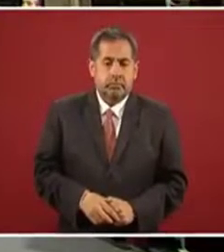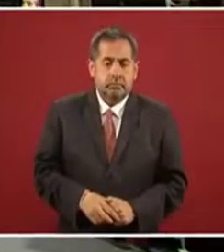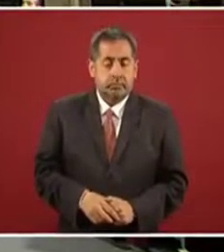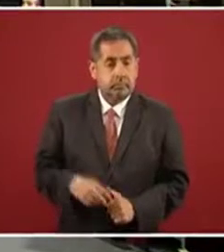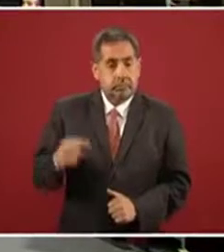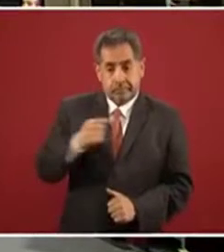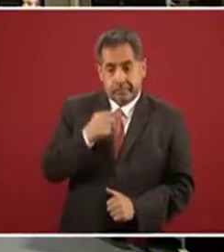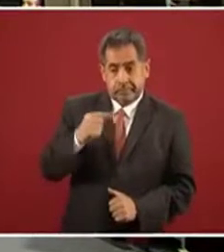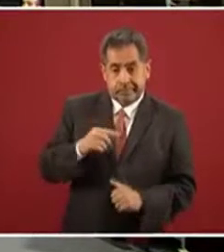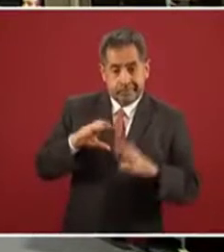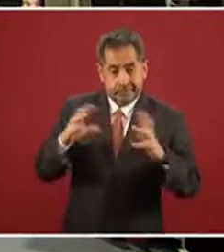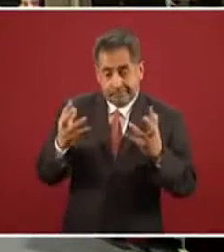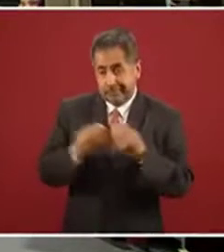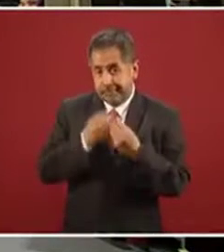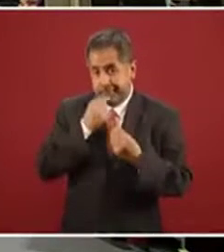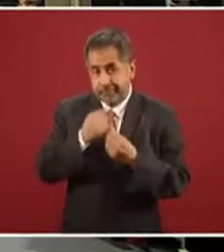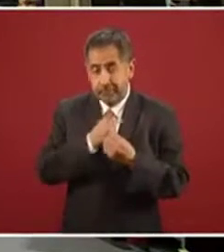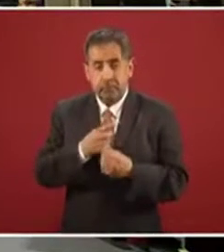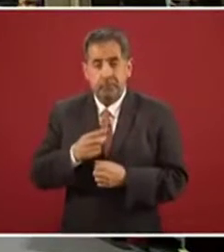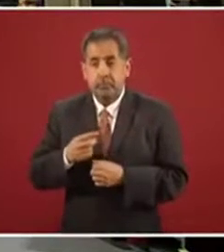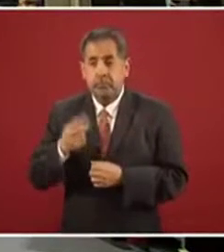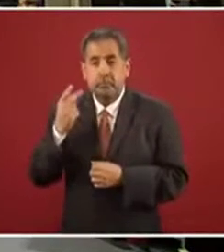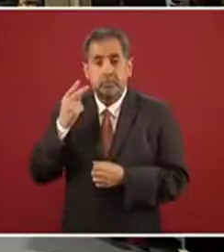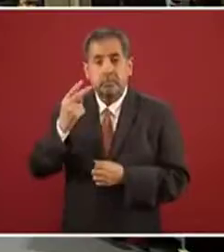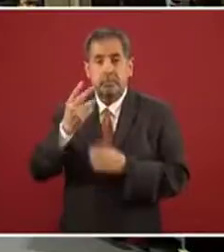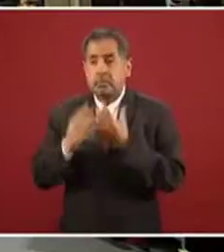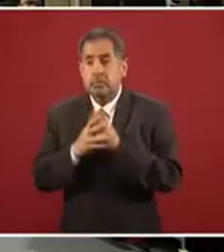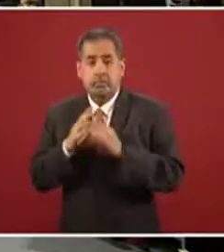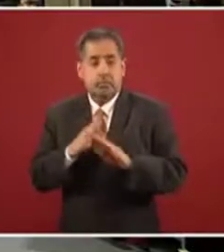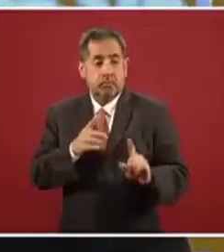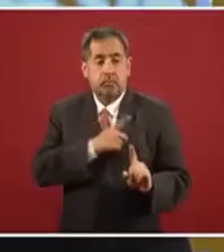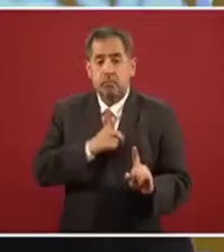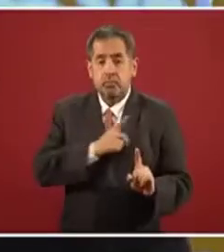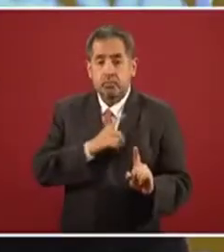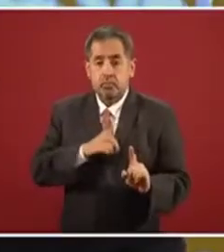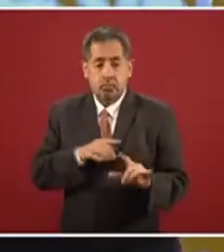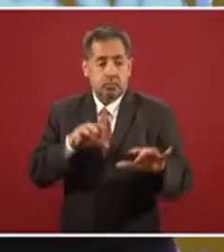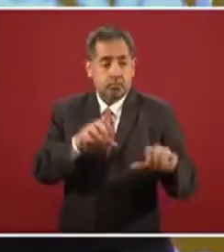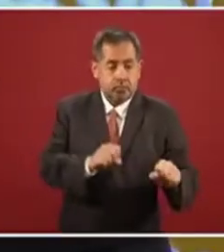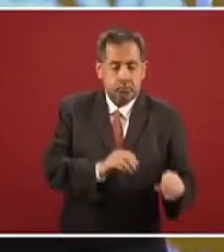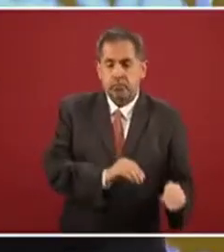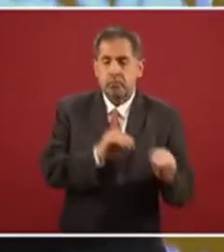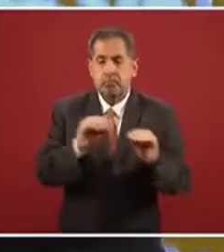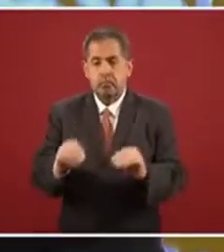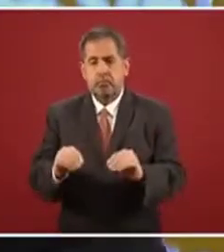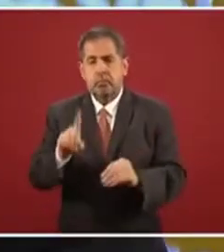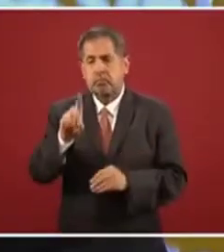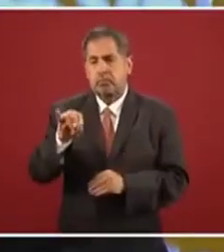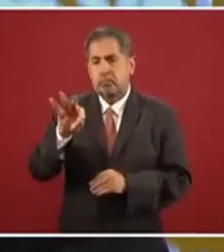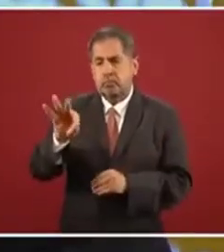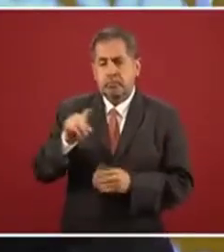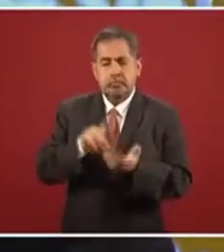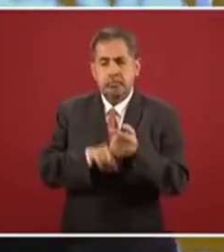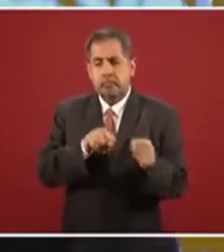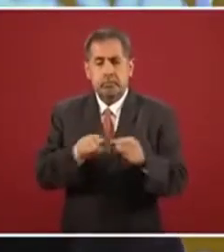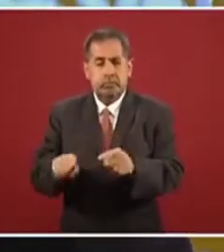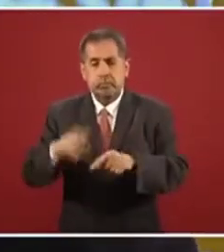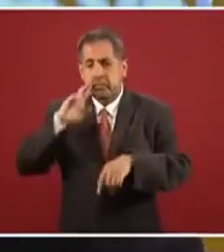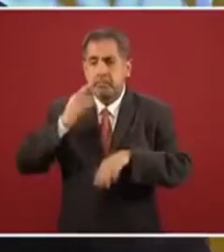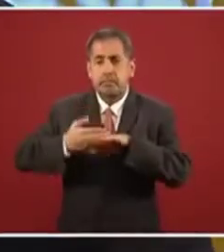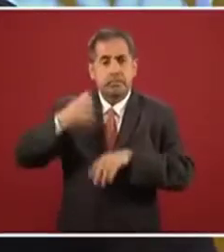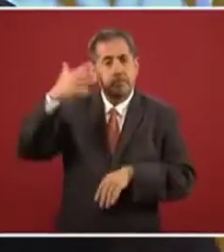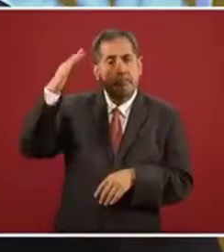son los niños no acompañados que han sido atendidos por estar en esa circunstancia directamente por el DIF, o sea que no encontramos nadie